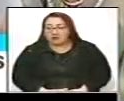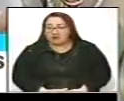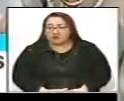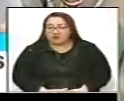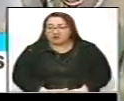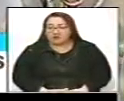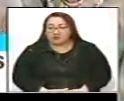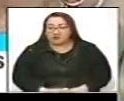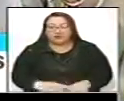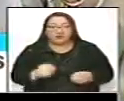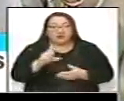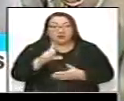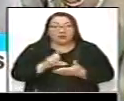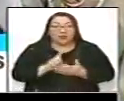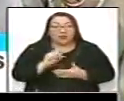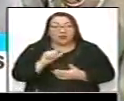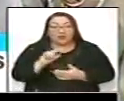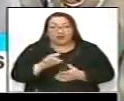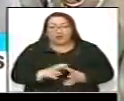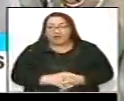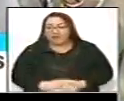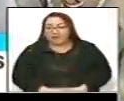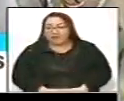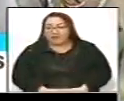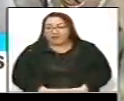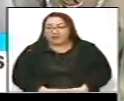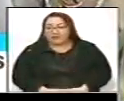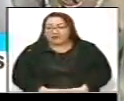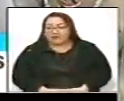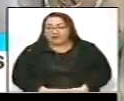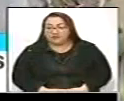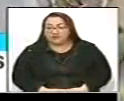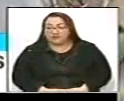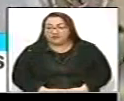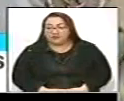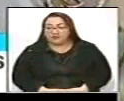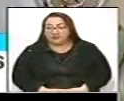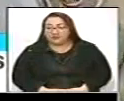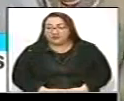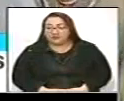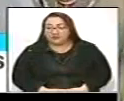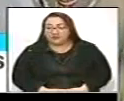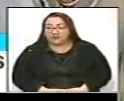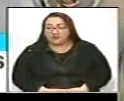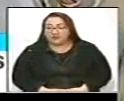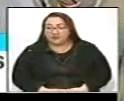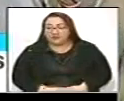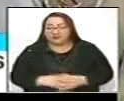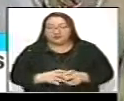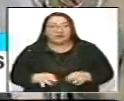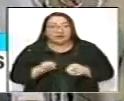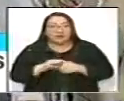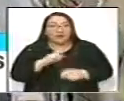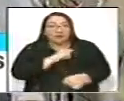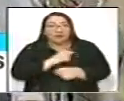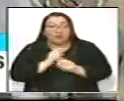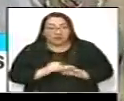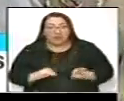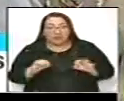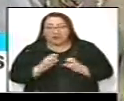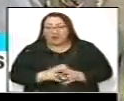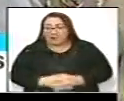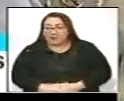Lima, o Lima Sur, como se dice ahora. Entonces, lo local cobra una fuerza